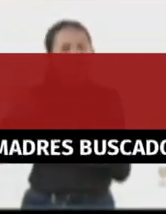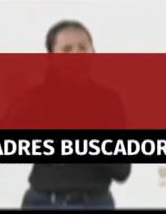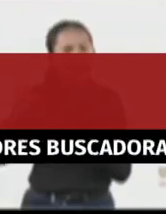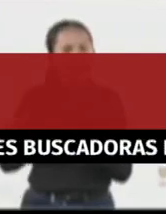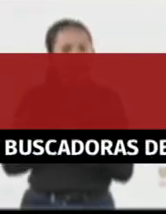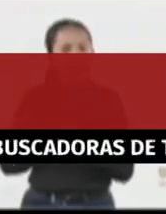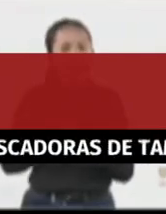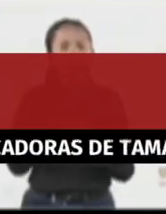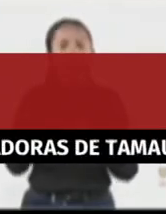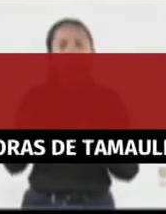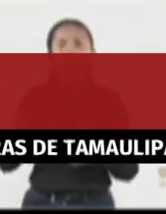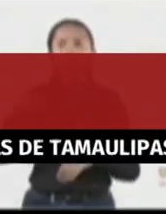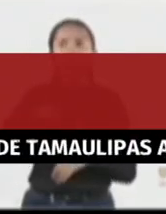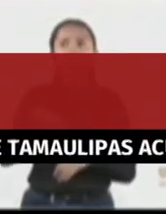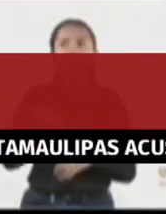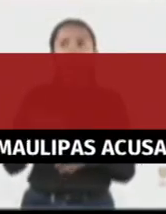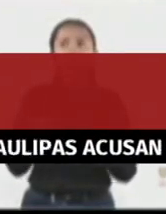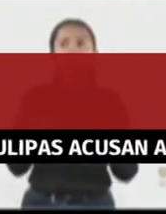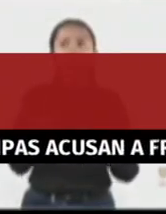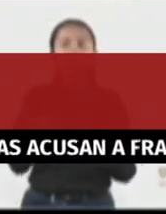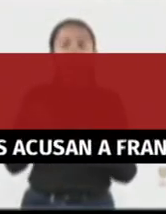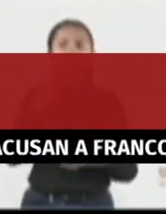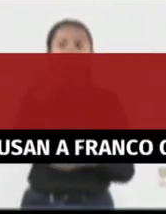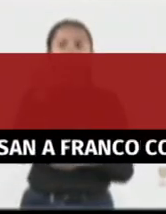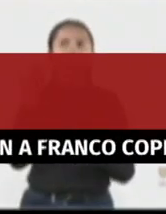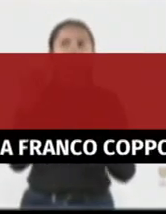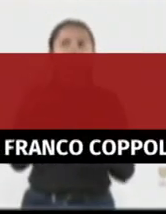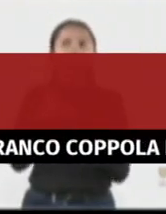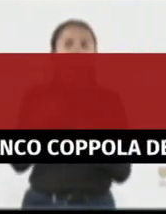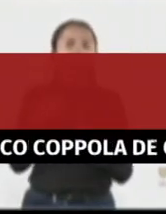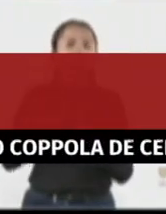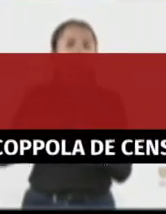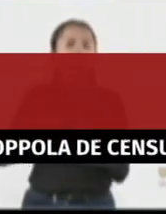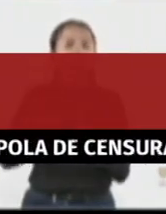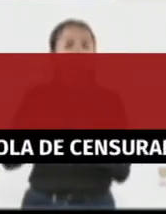¿Quién de aquí quiere ser, qué más? A ver, díganme.